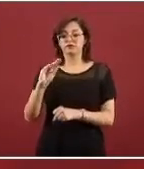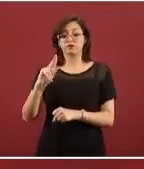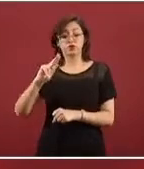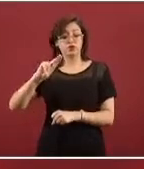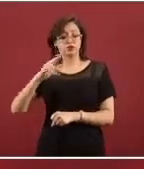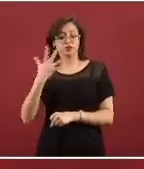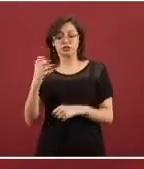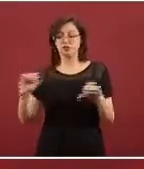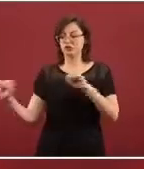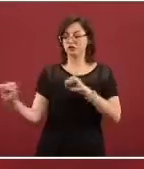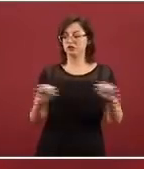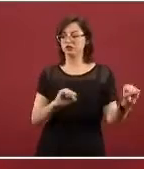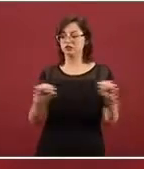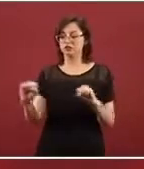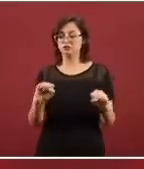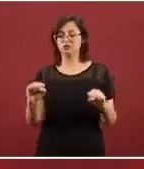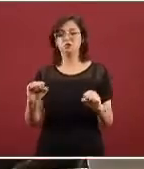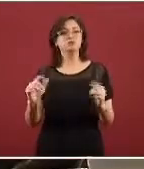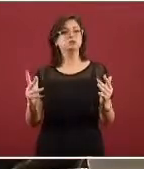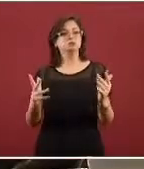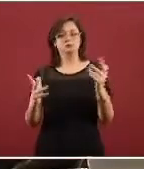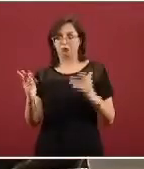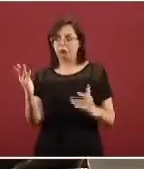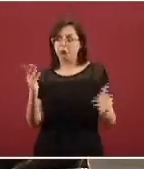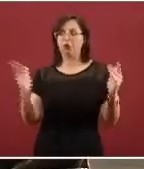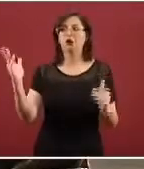que hemos pasado, y hemos salido avante.